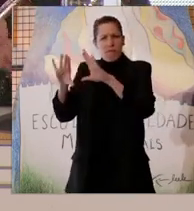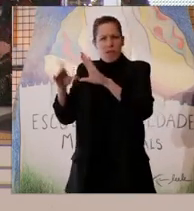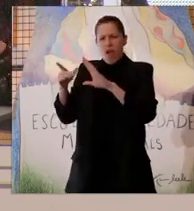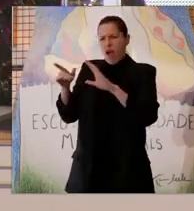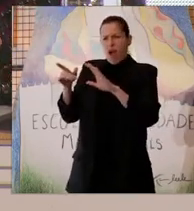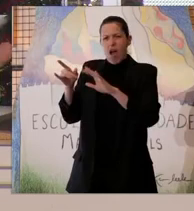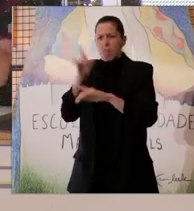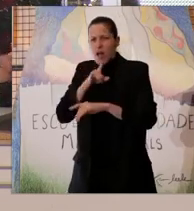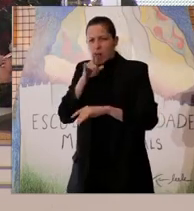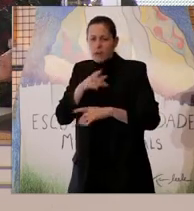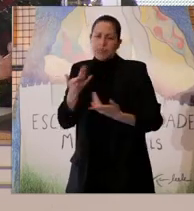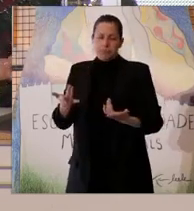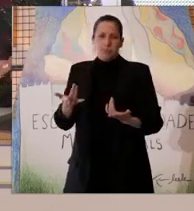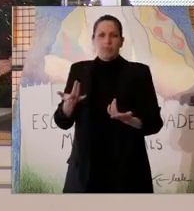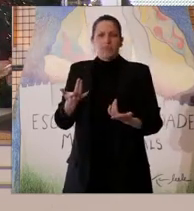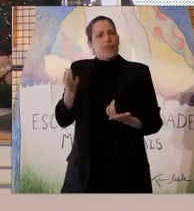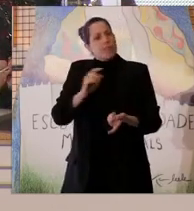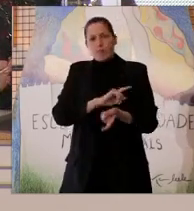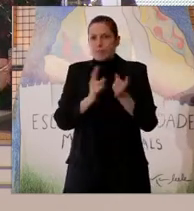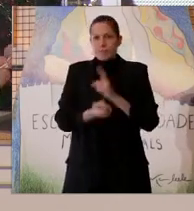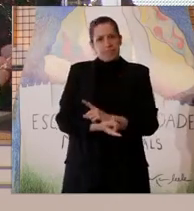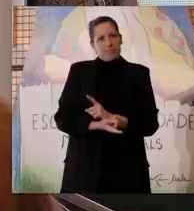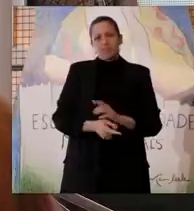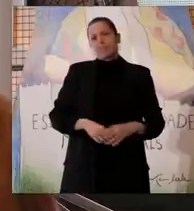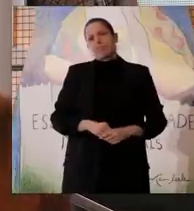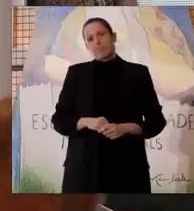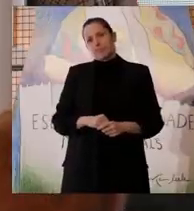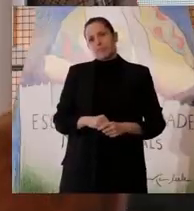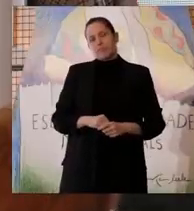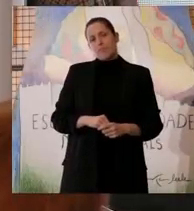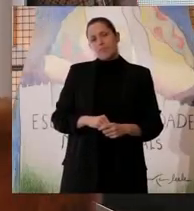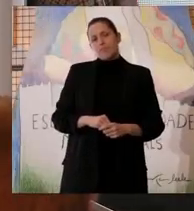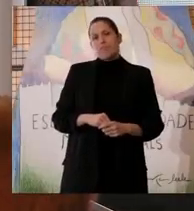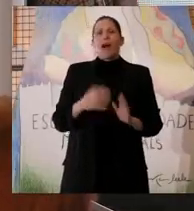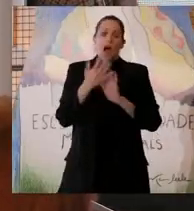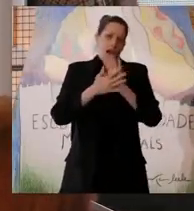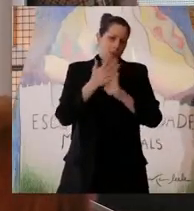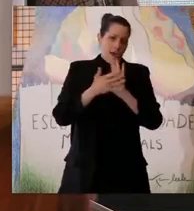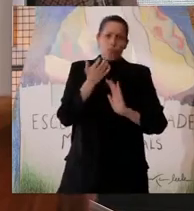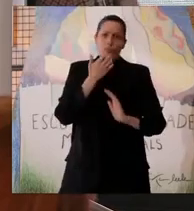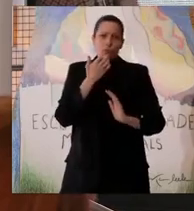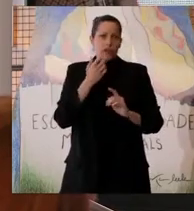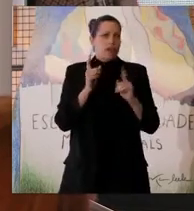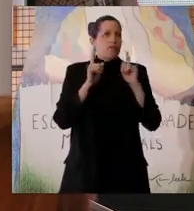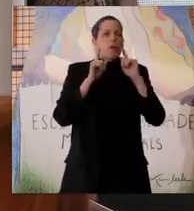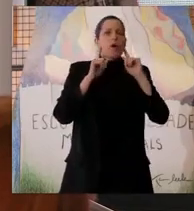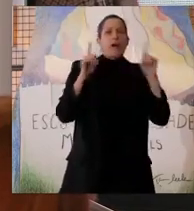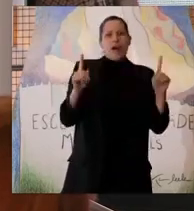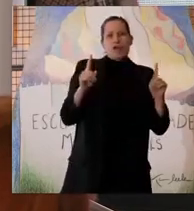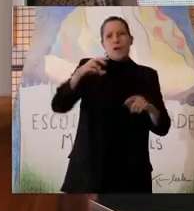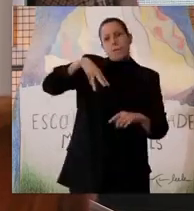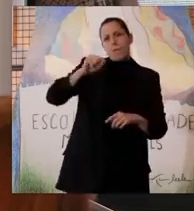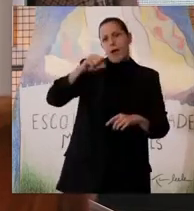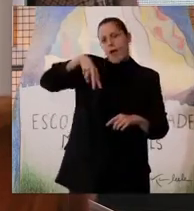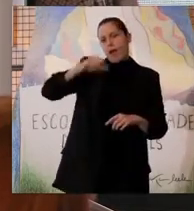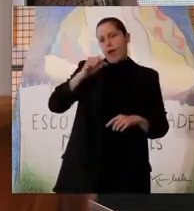es nuestro oficio además que yo no lo entiendo de otra manera hablábamos del caso de la manada y hablábamos de que todo es una cuestión